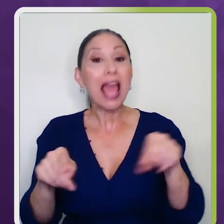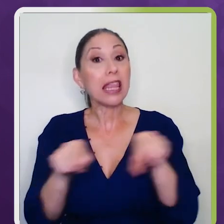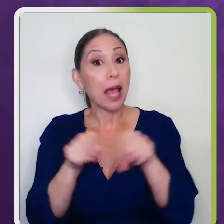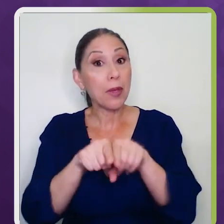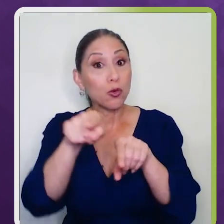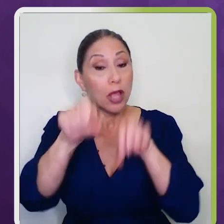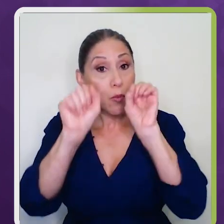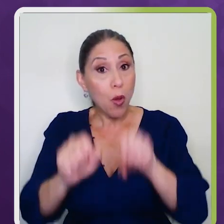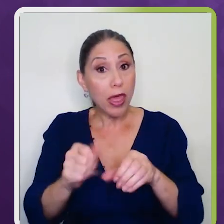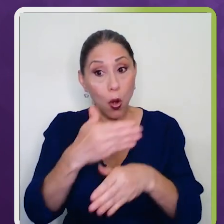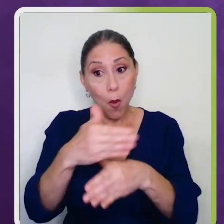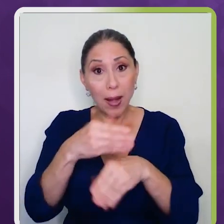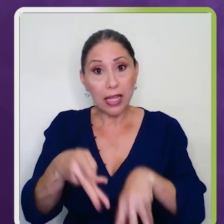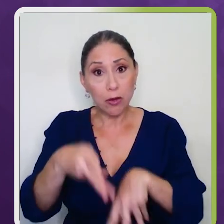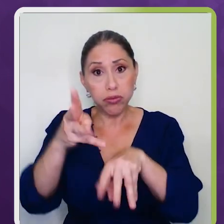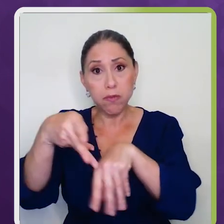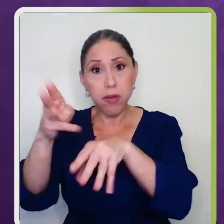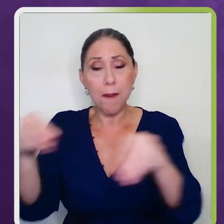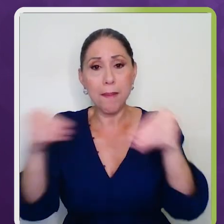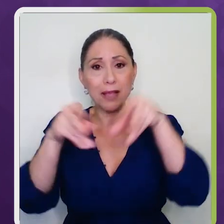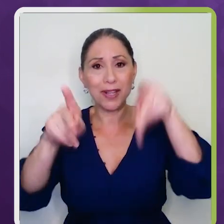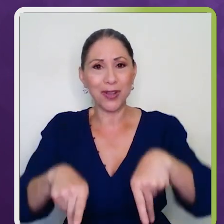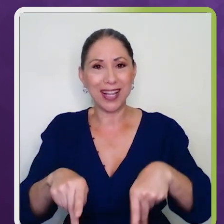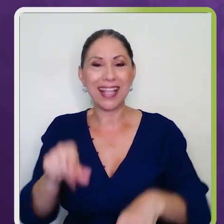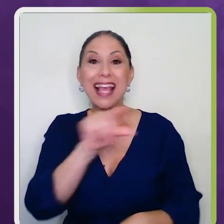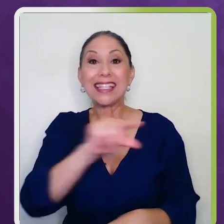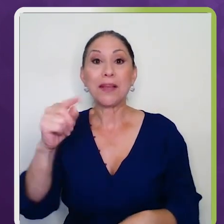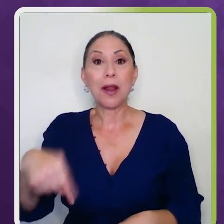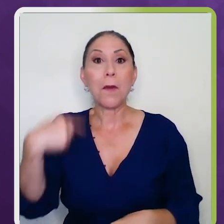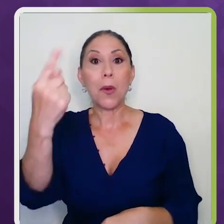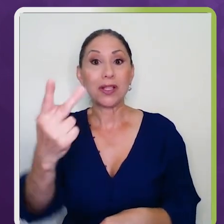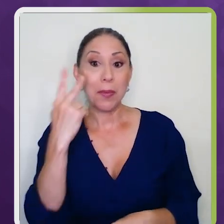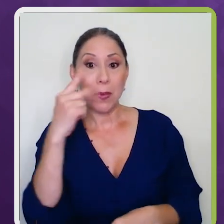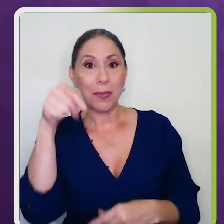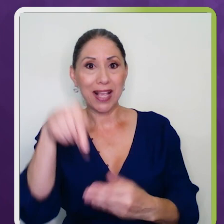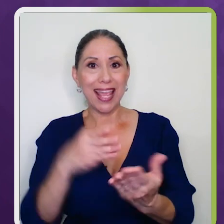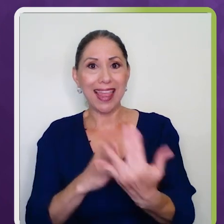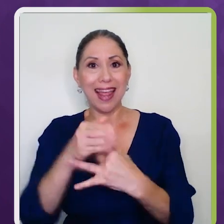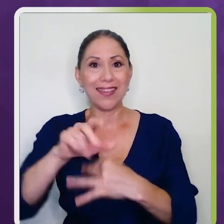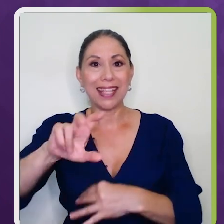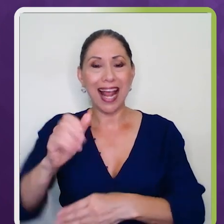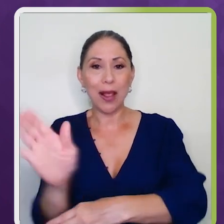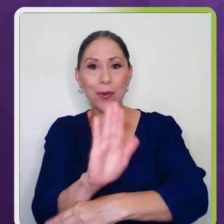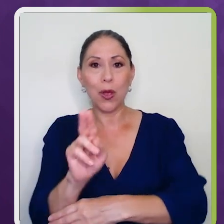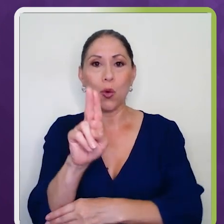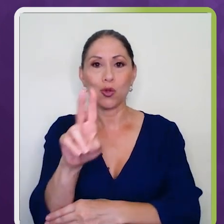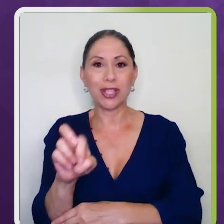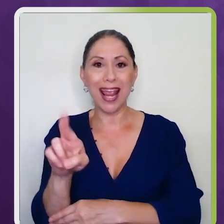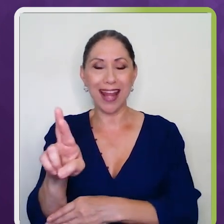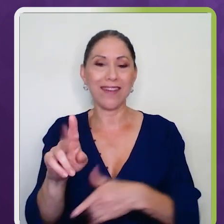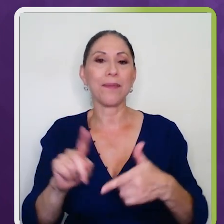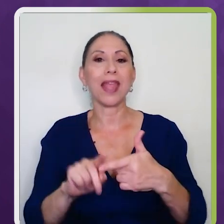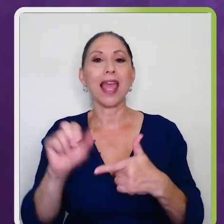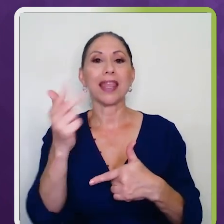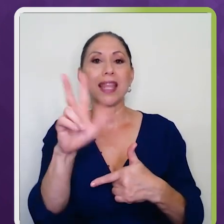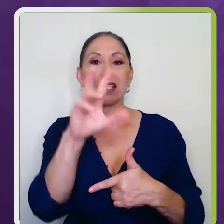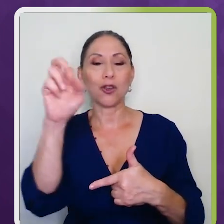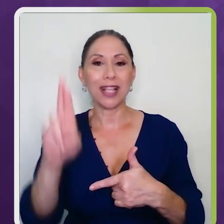de esta conversación y también comparta nuestros contenidos con más personas. Nos encontramos la próxima semana a través de Canal